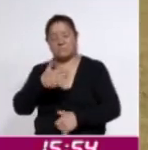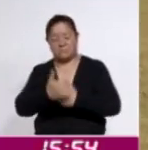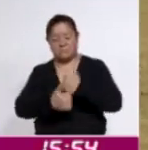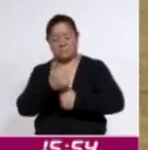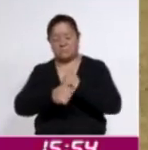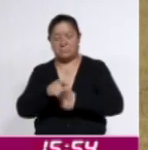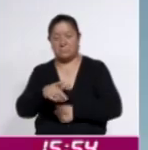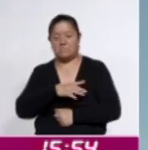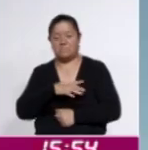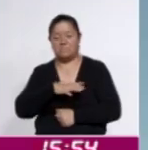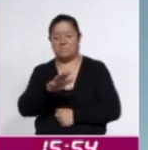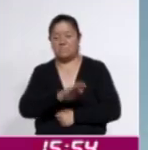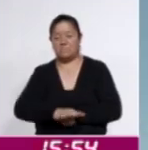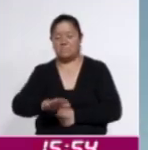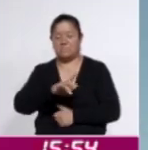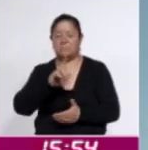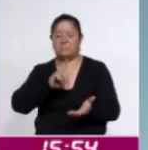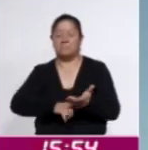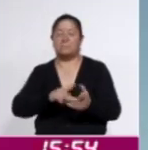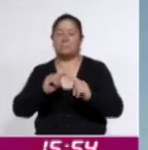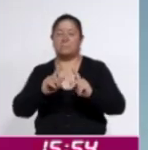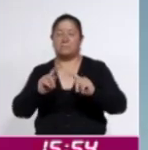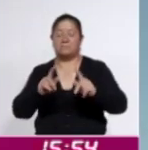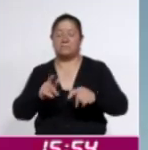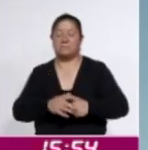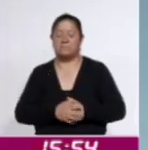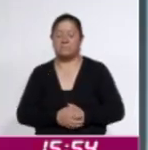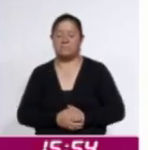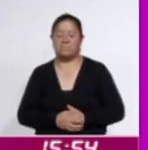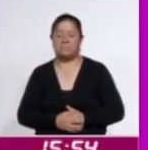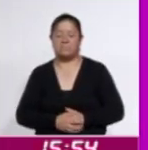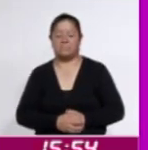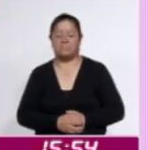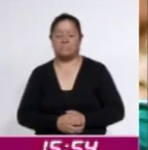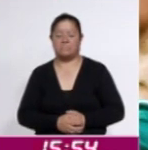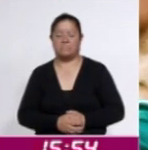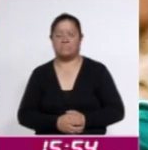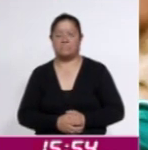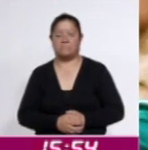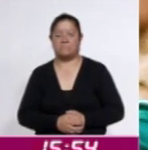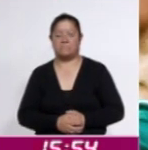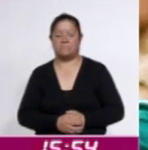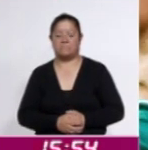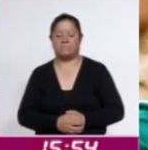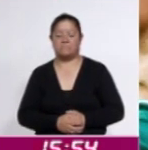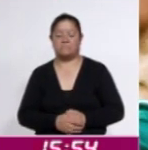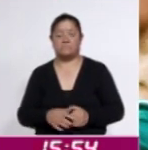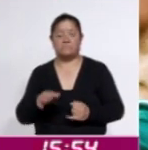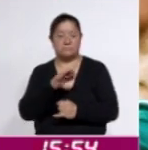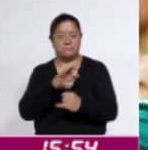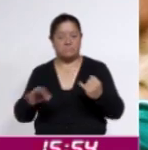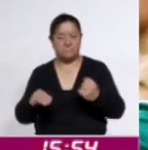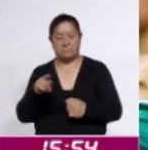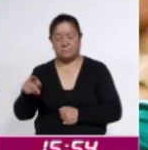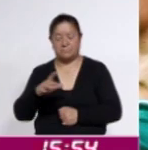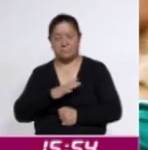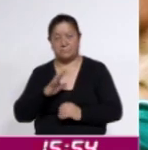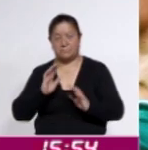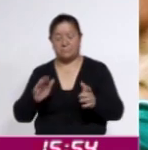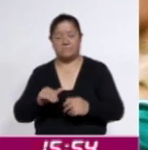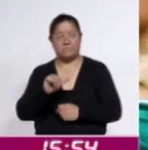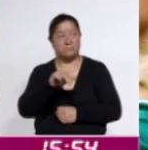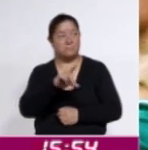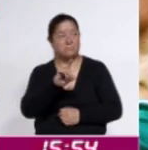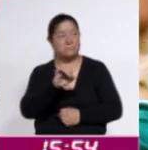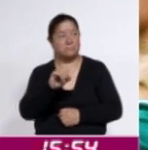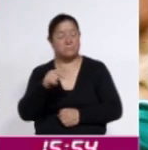la unidad deportiva de esta demarcación. Y por último, una era llegó a su fin y Andrés Guardado anunció la decisión